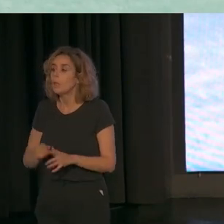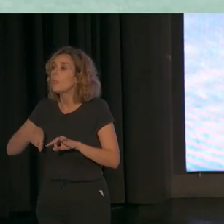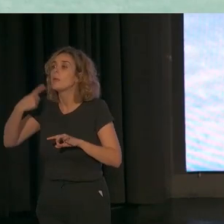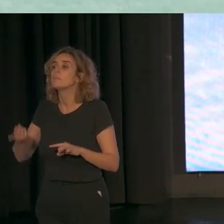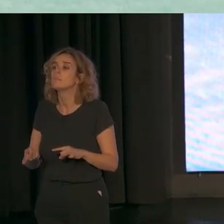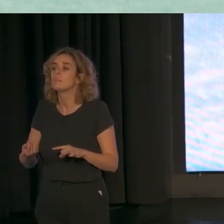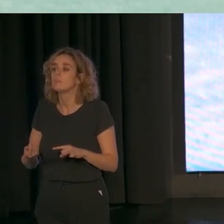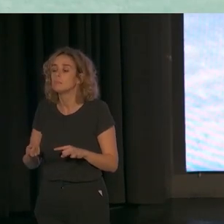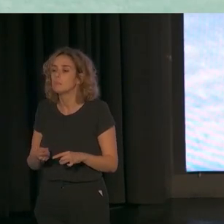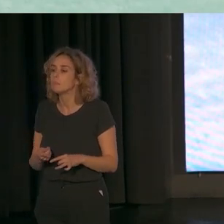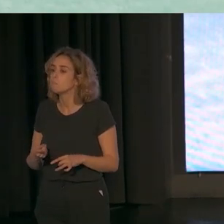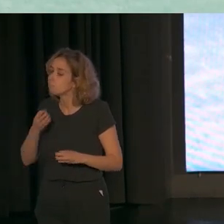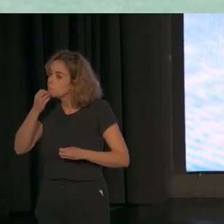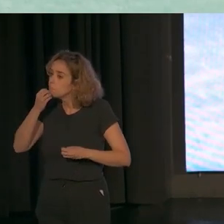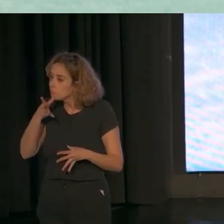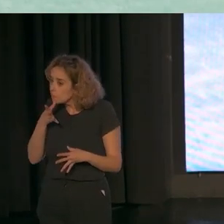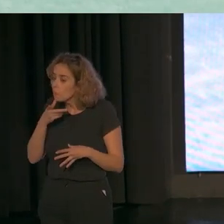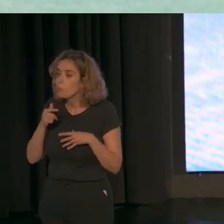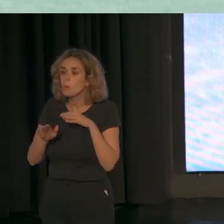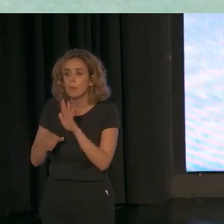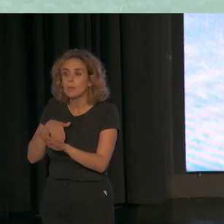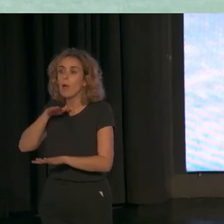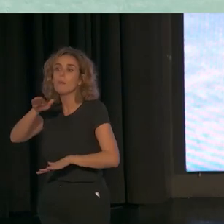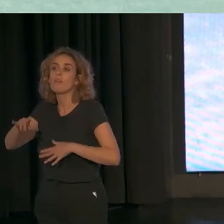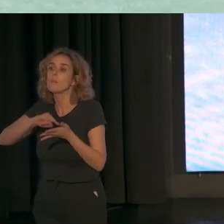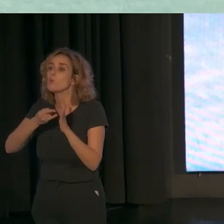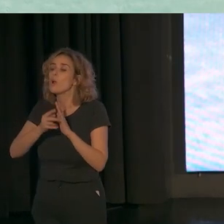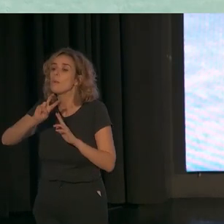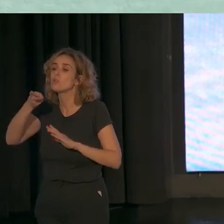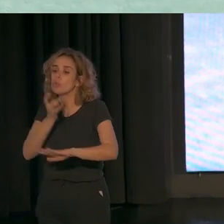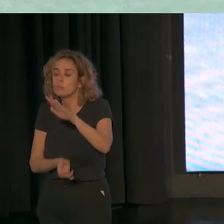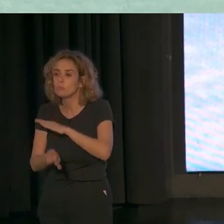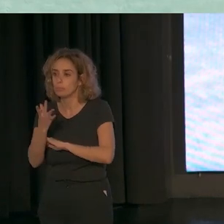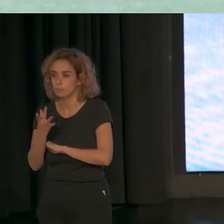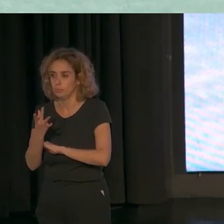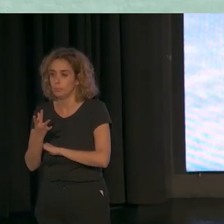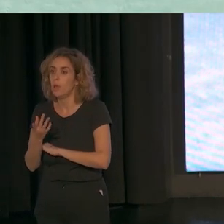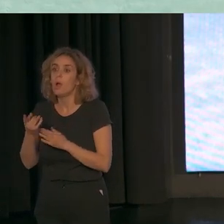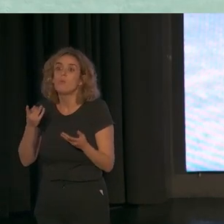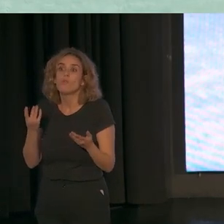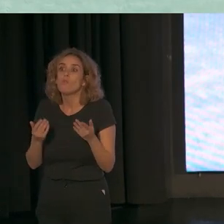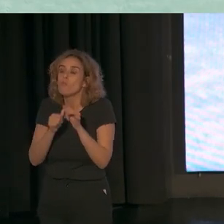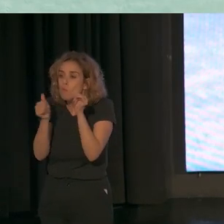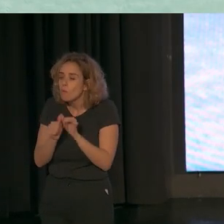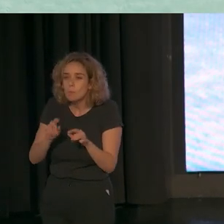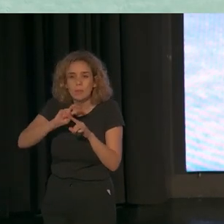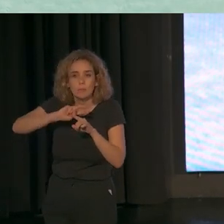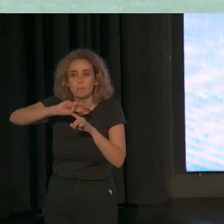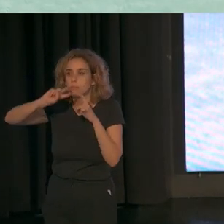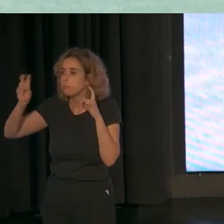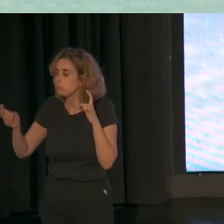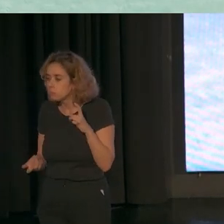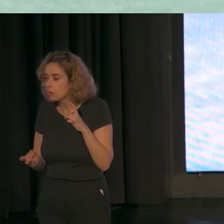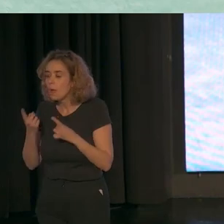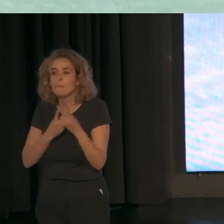luego está muy bien que empiecen a avanzar otros programas porque hay otros programas hay otras formas de estar y hay veces